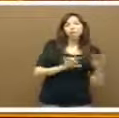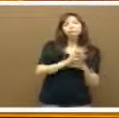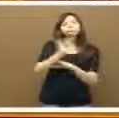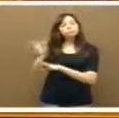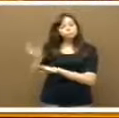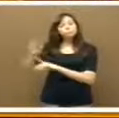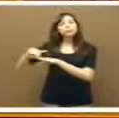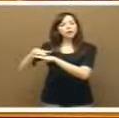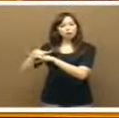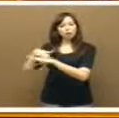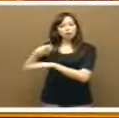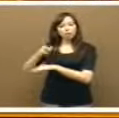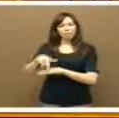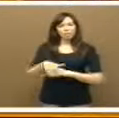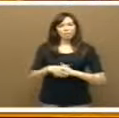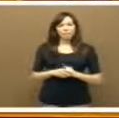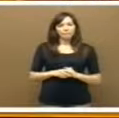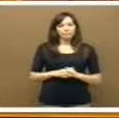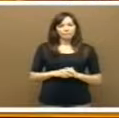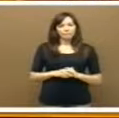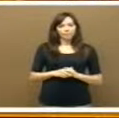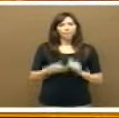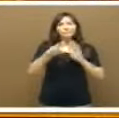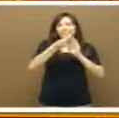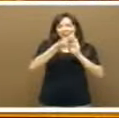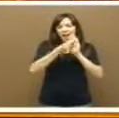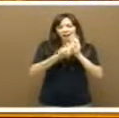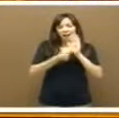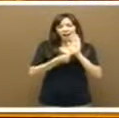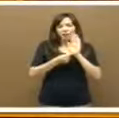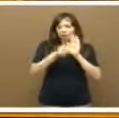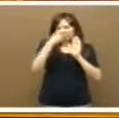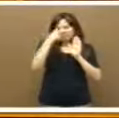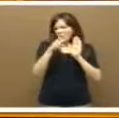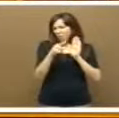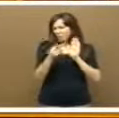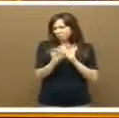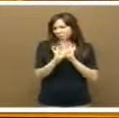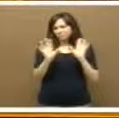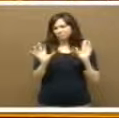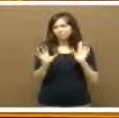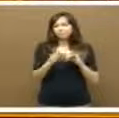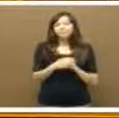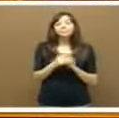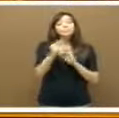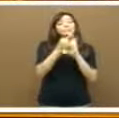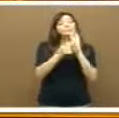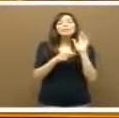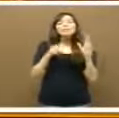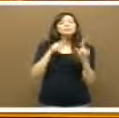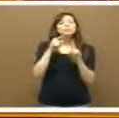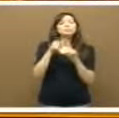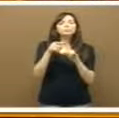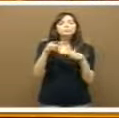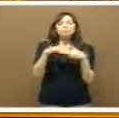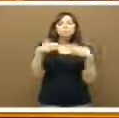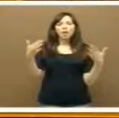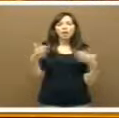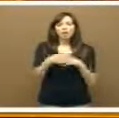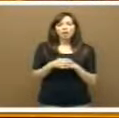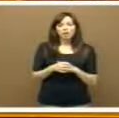Las medidas que de sobra conocen van encaminadas a minimizar la